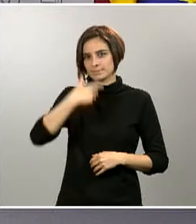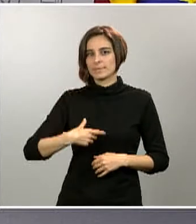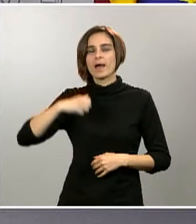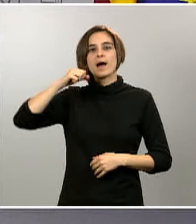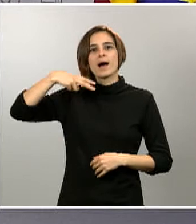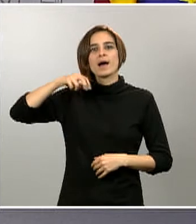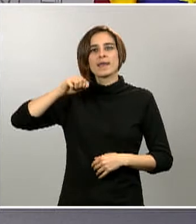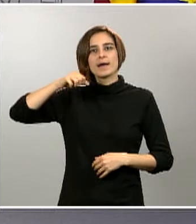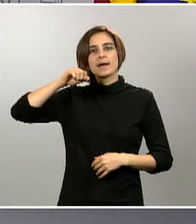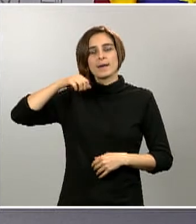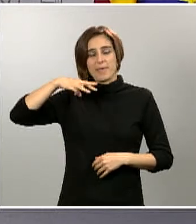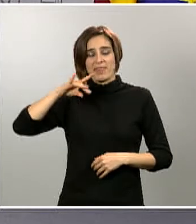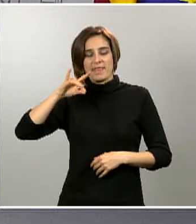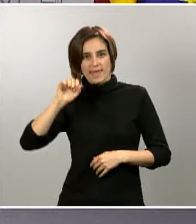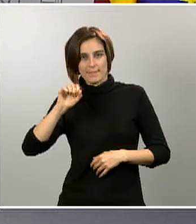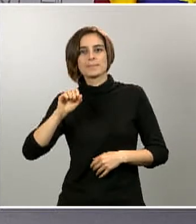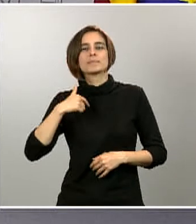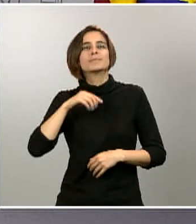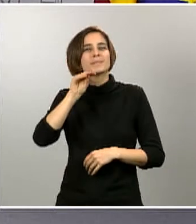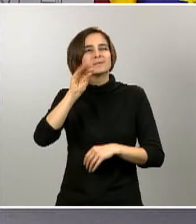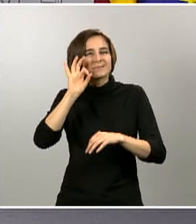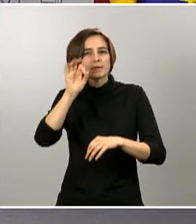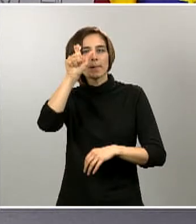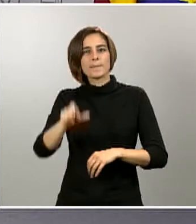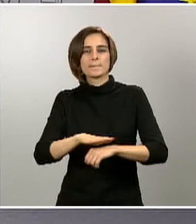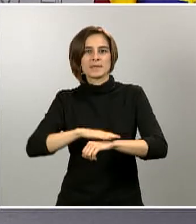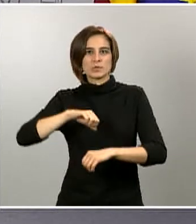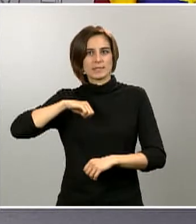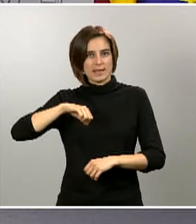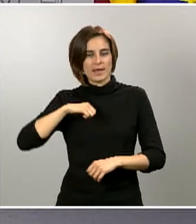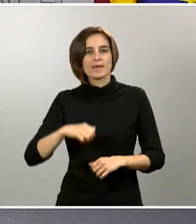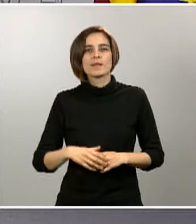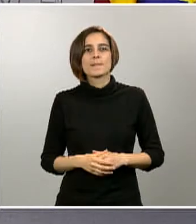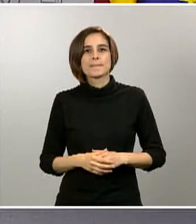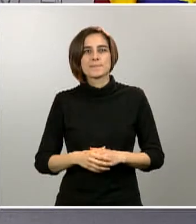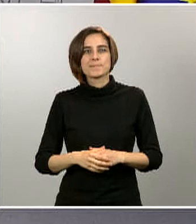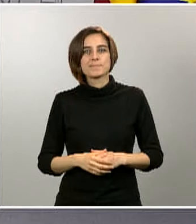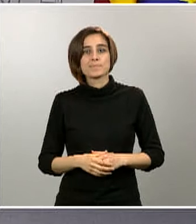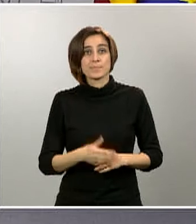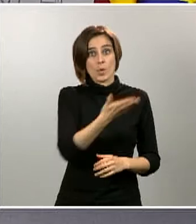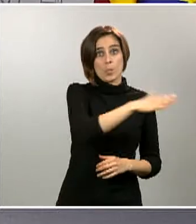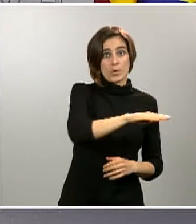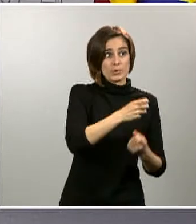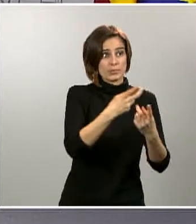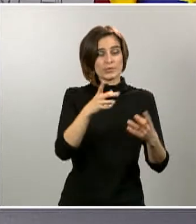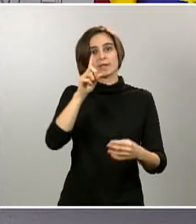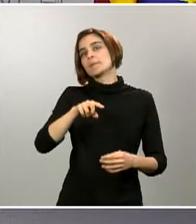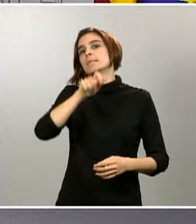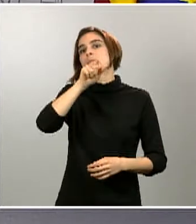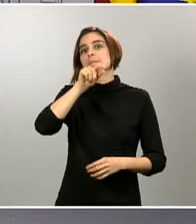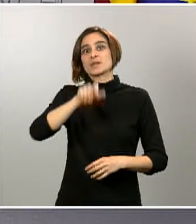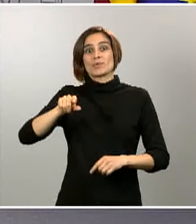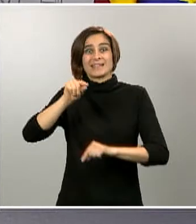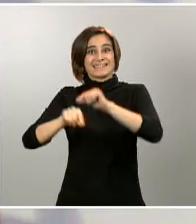Mi pregunta es para el ministro Salvador Illa. En relación a las cifras de fallecidos y contagiados en residencias de mayores, varios medios de